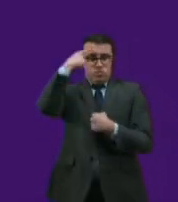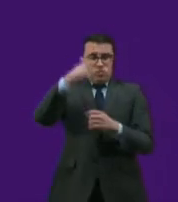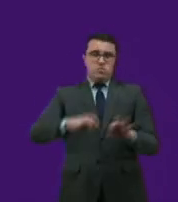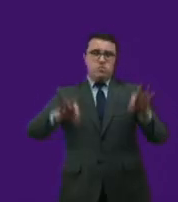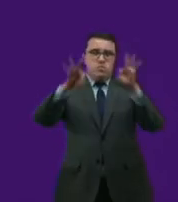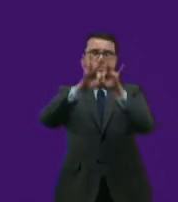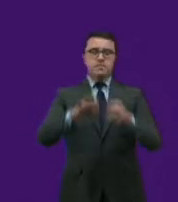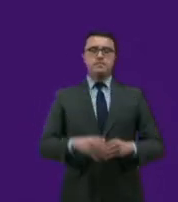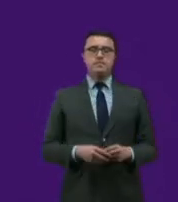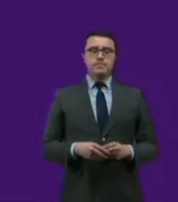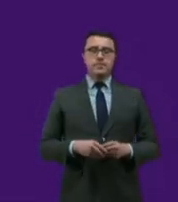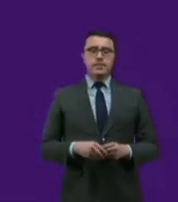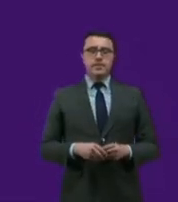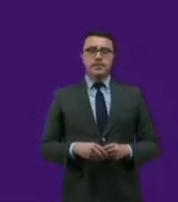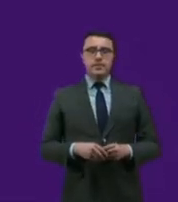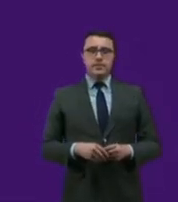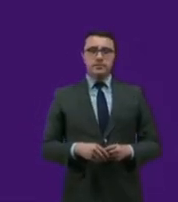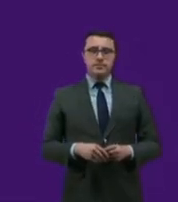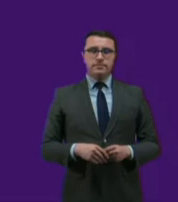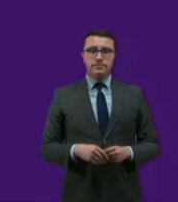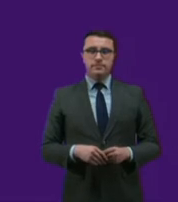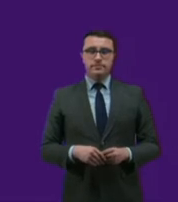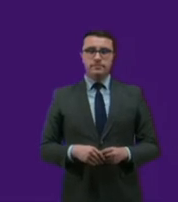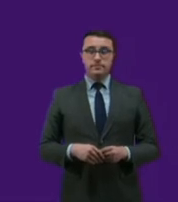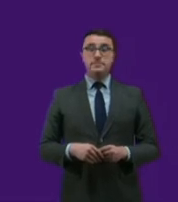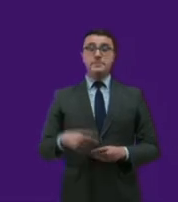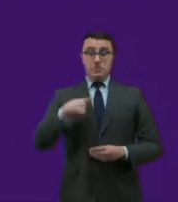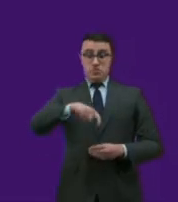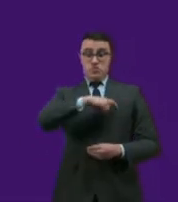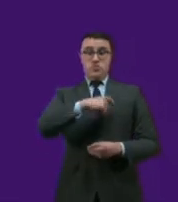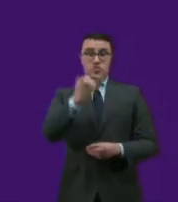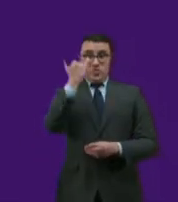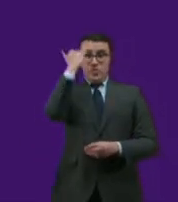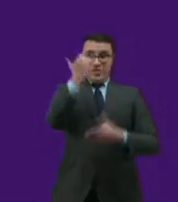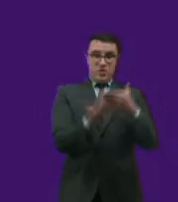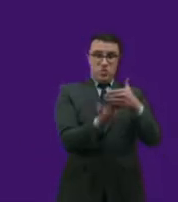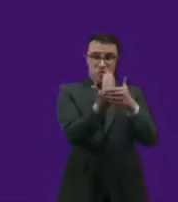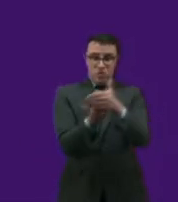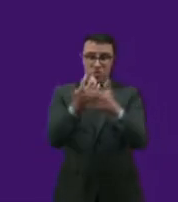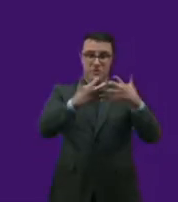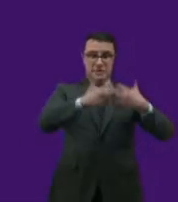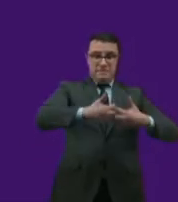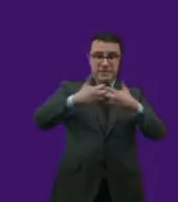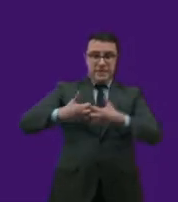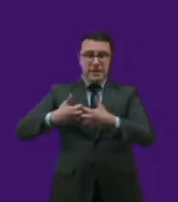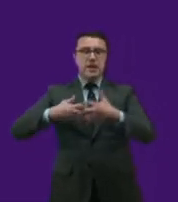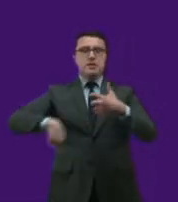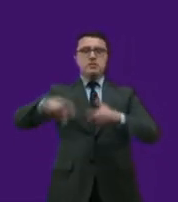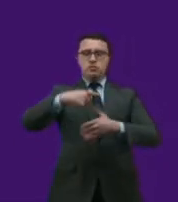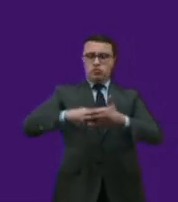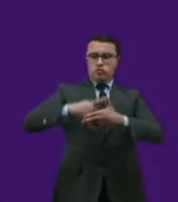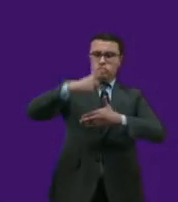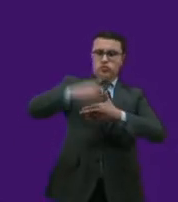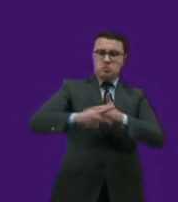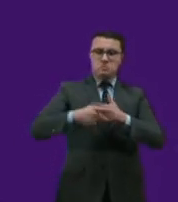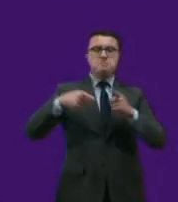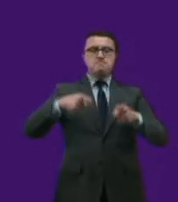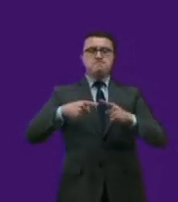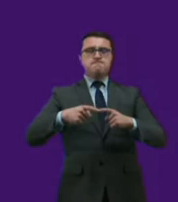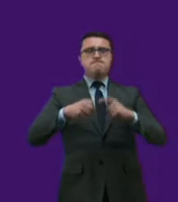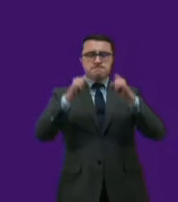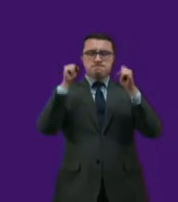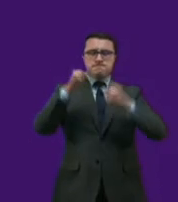Pues sí, y yo veo que eso también nos pasa a los emprendedores y a los empresarios que tenemos ese proyecto de tener